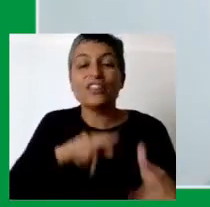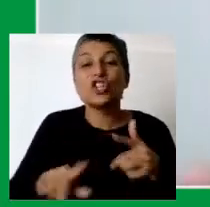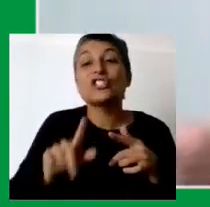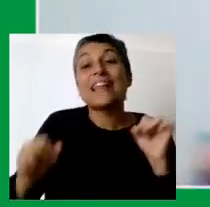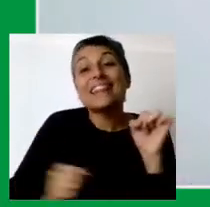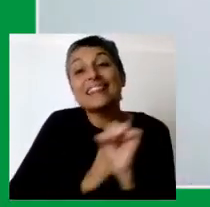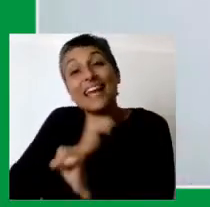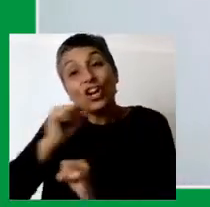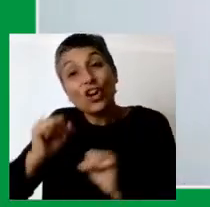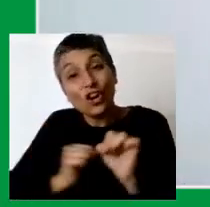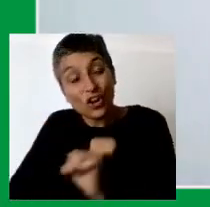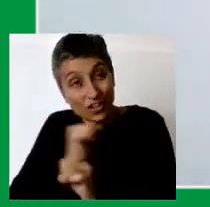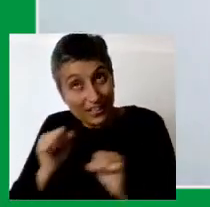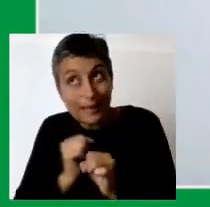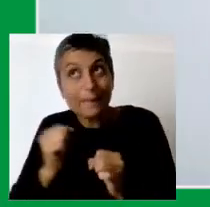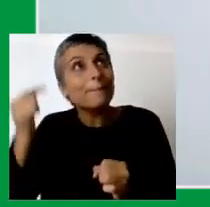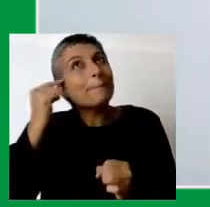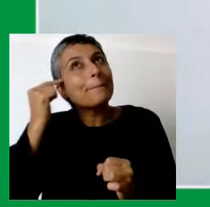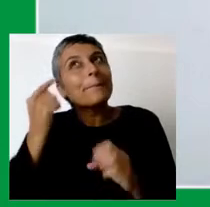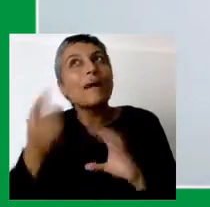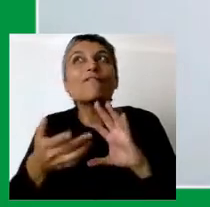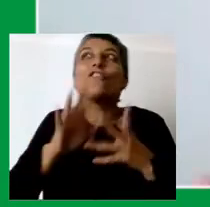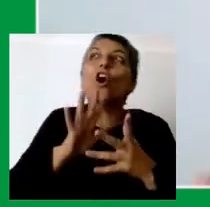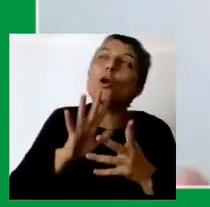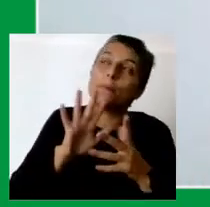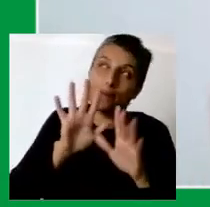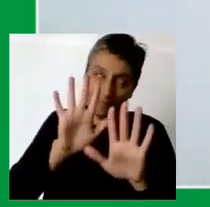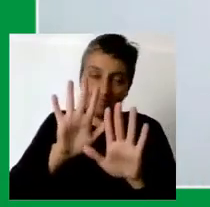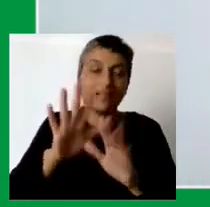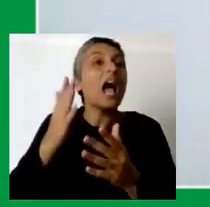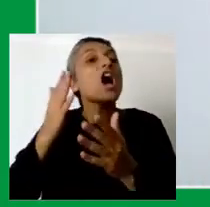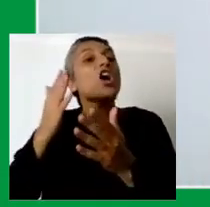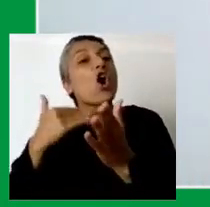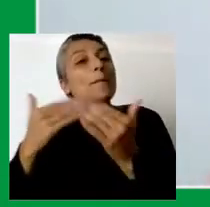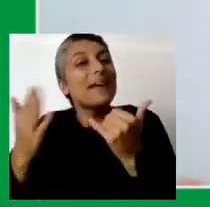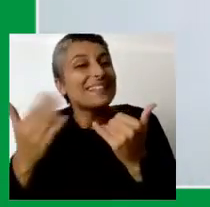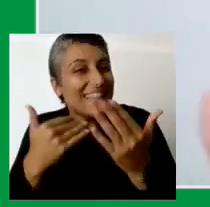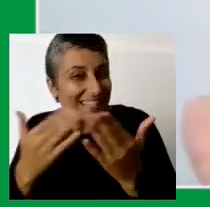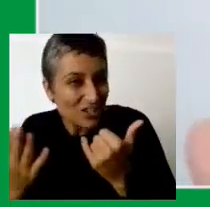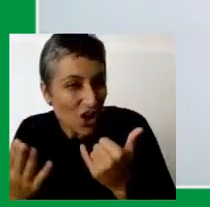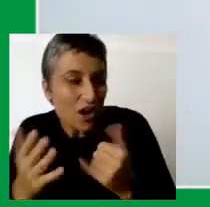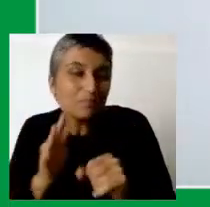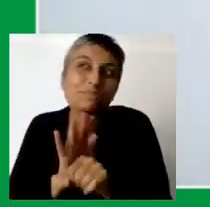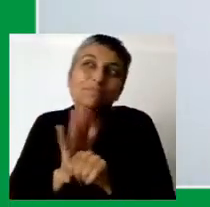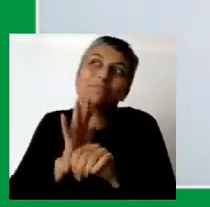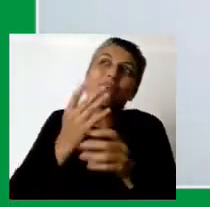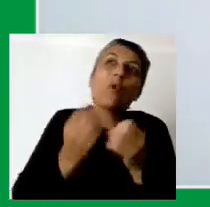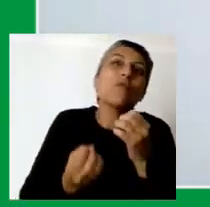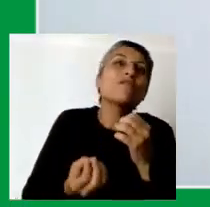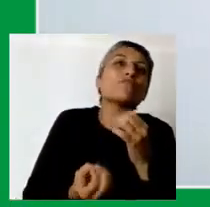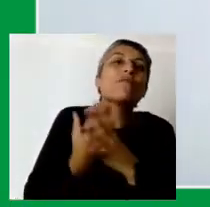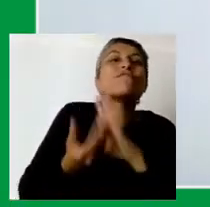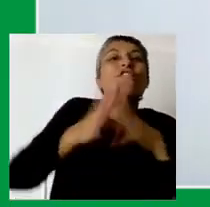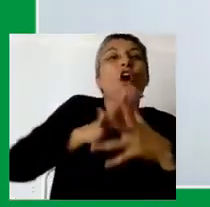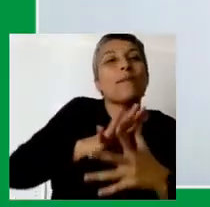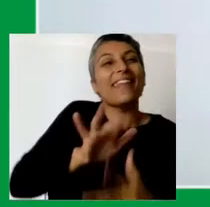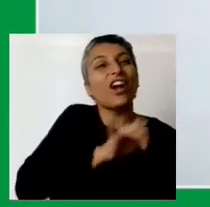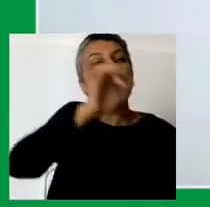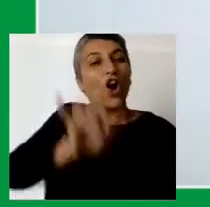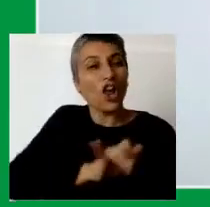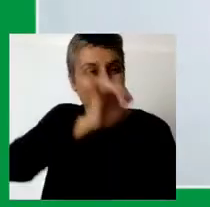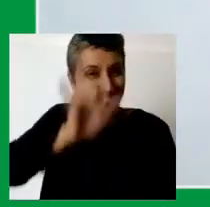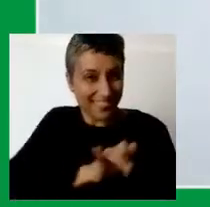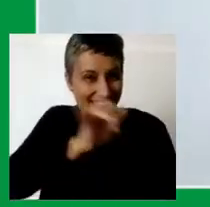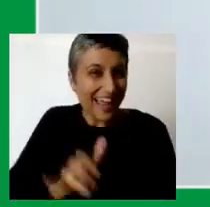tecnologías, vean si las pensamos así, son como conversaciones, que en realidad las conversaciones son una forma de narrativa, de narrar. ¿De qué?